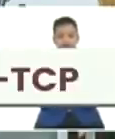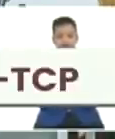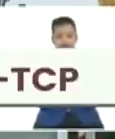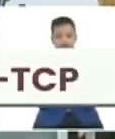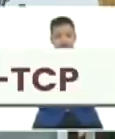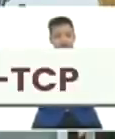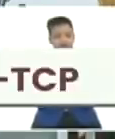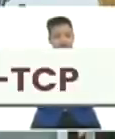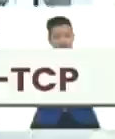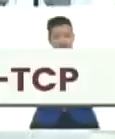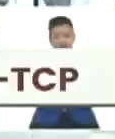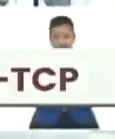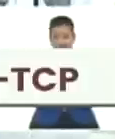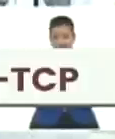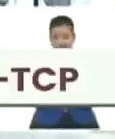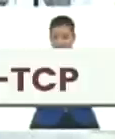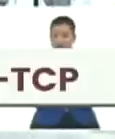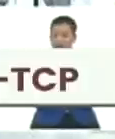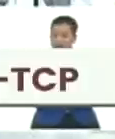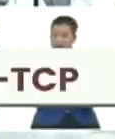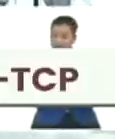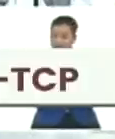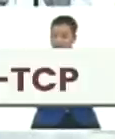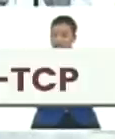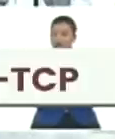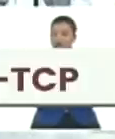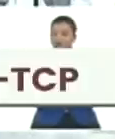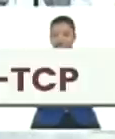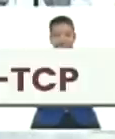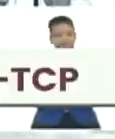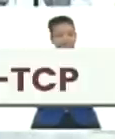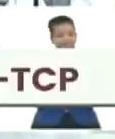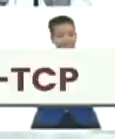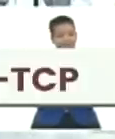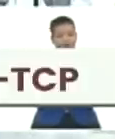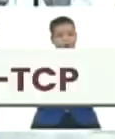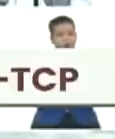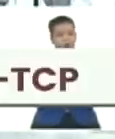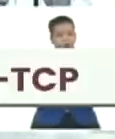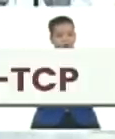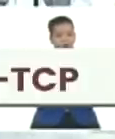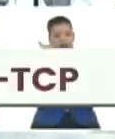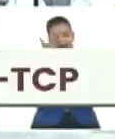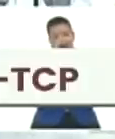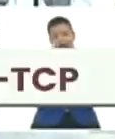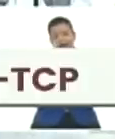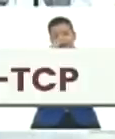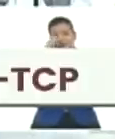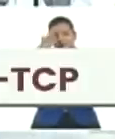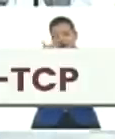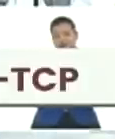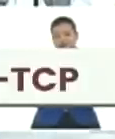seguiremos desarrollando y fortaleciendo el alma y dentro y desde el alma